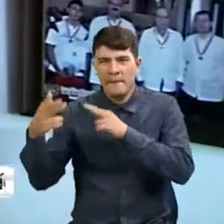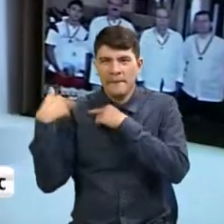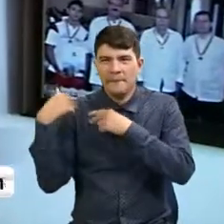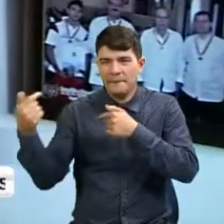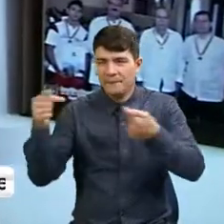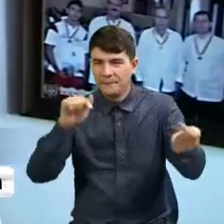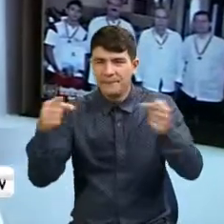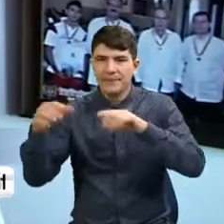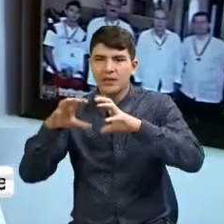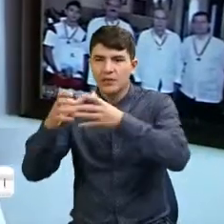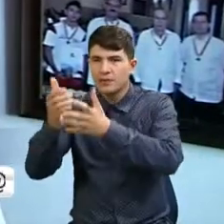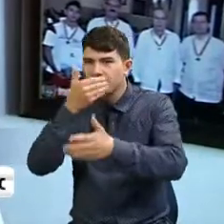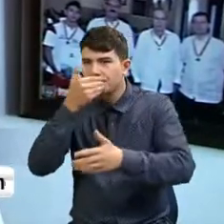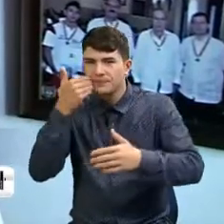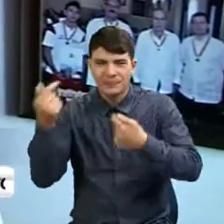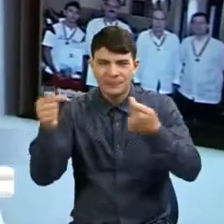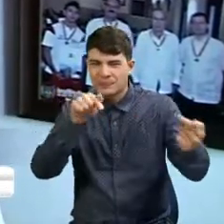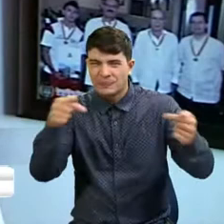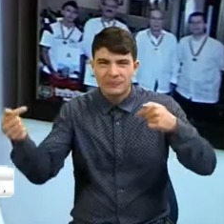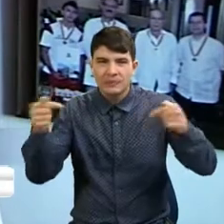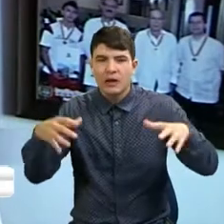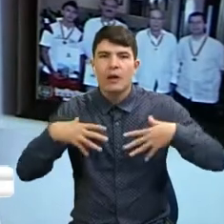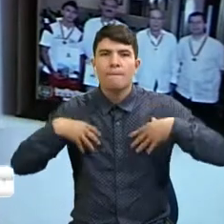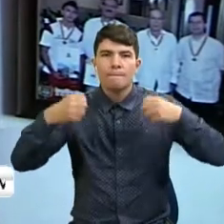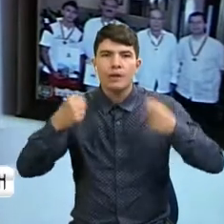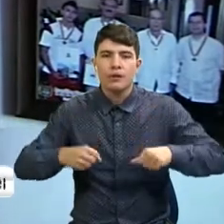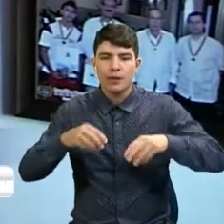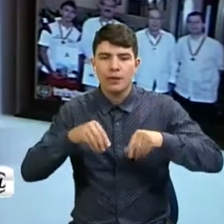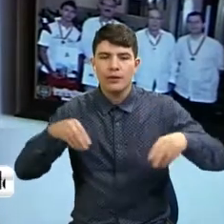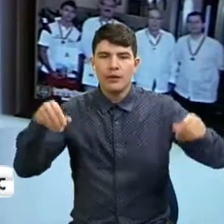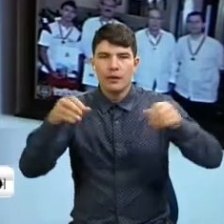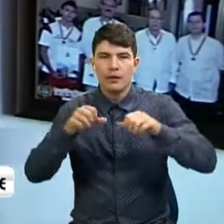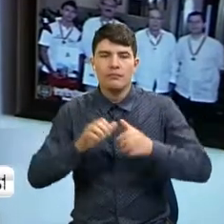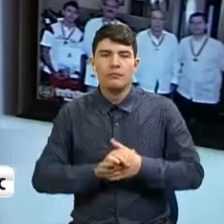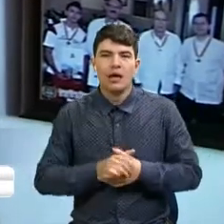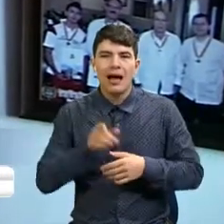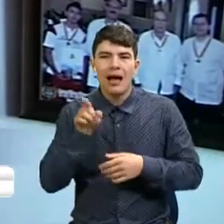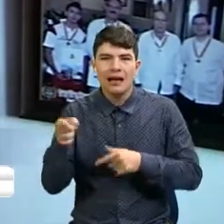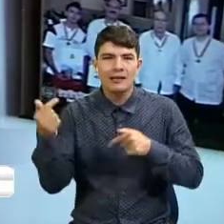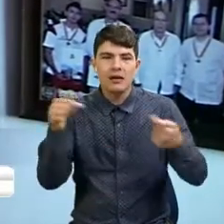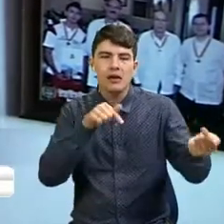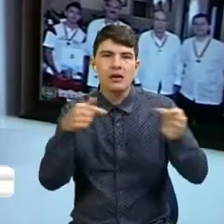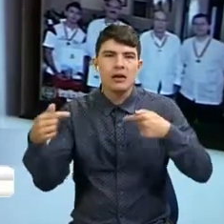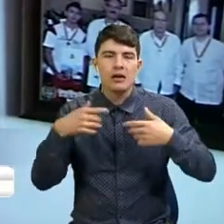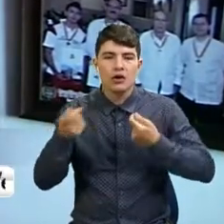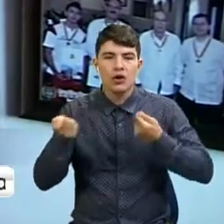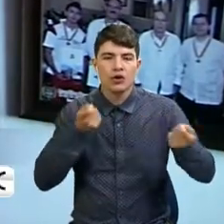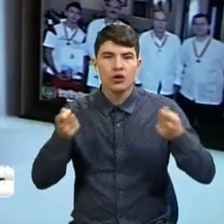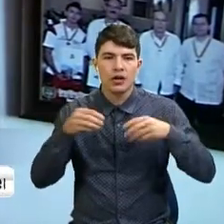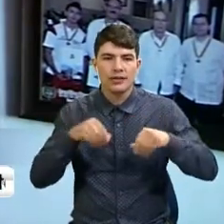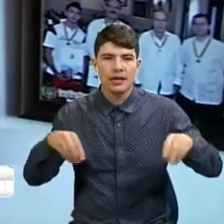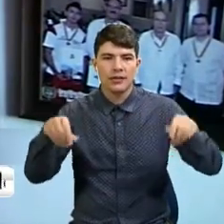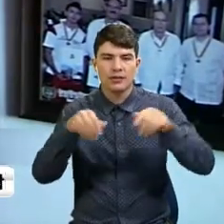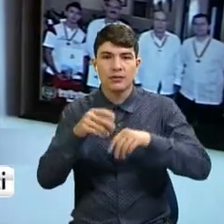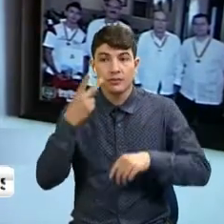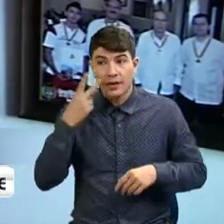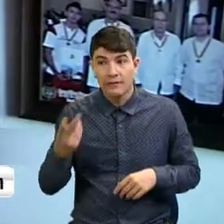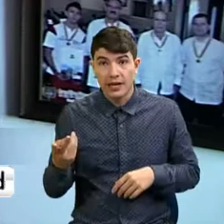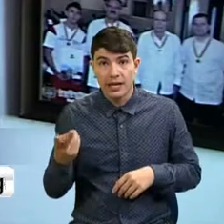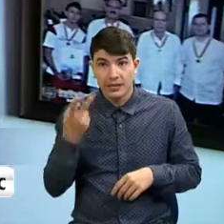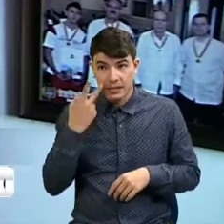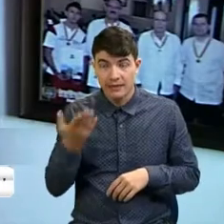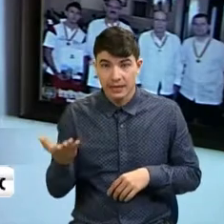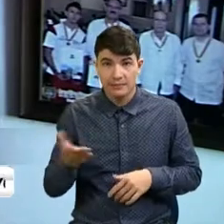una una disputa por el control territorial es evidente que